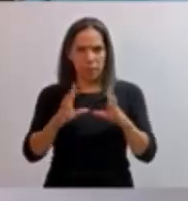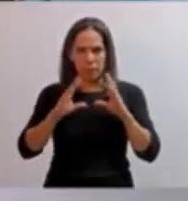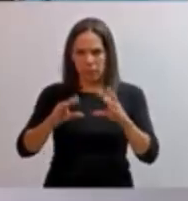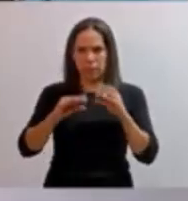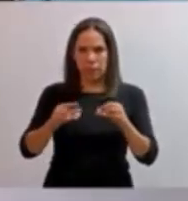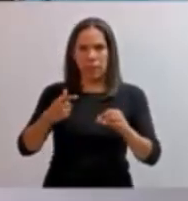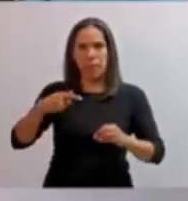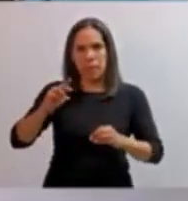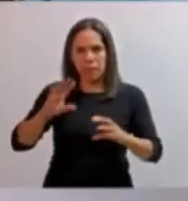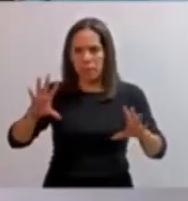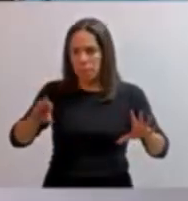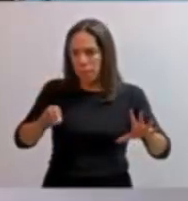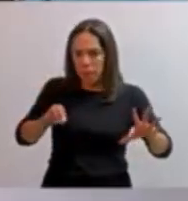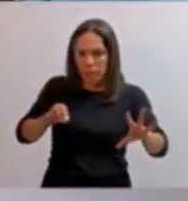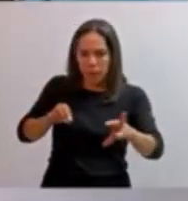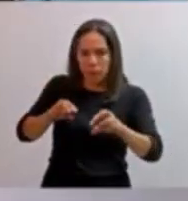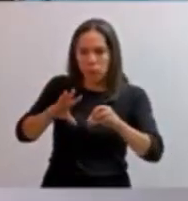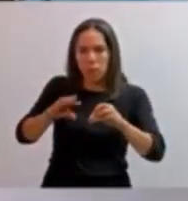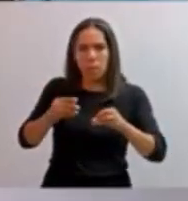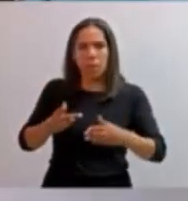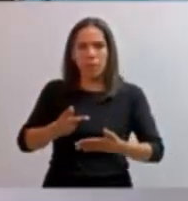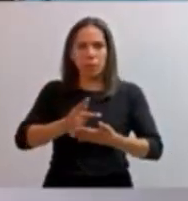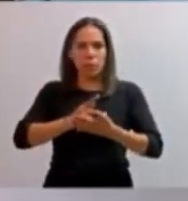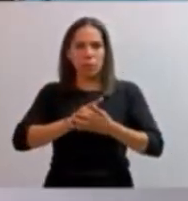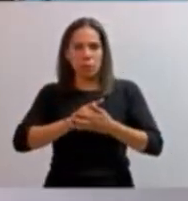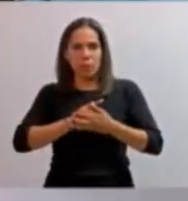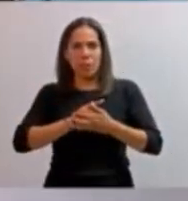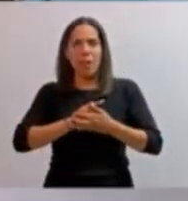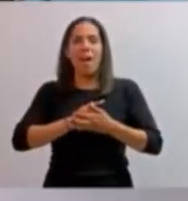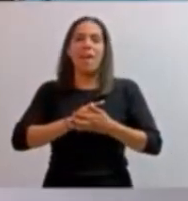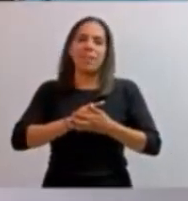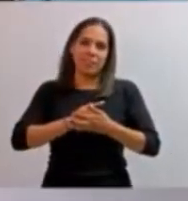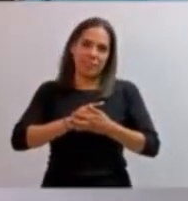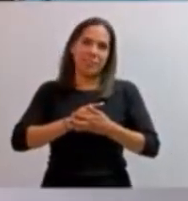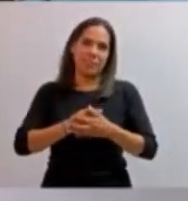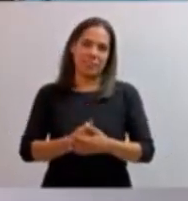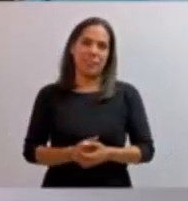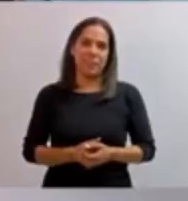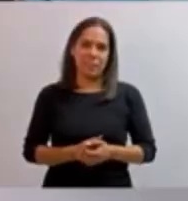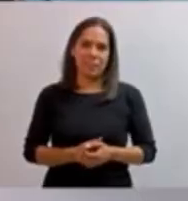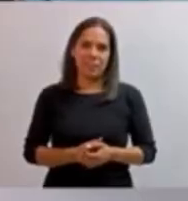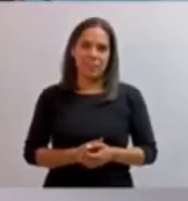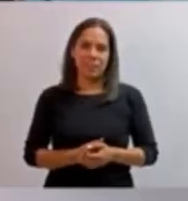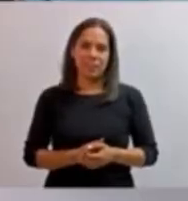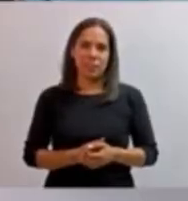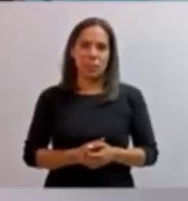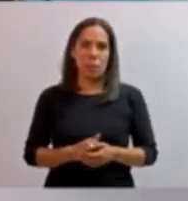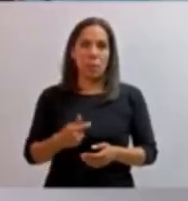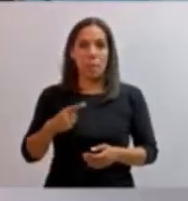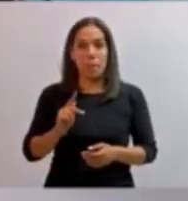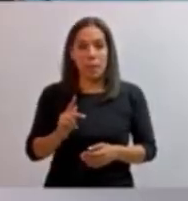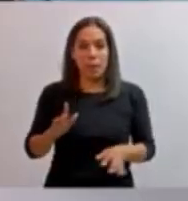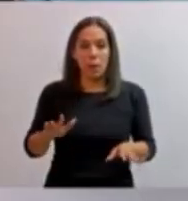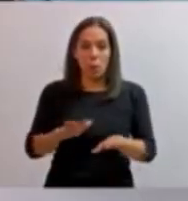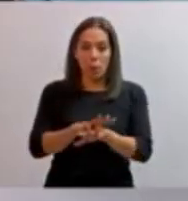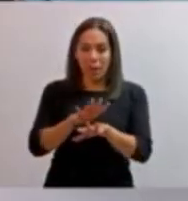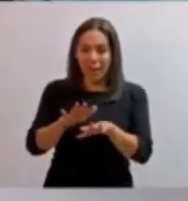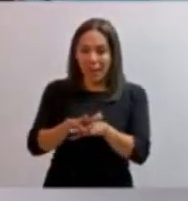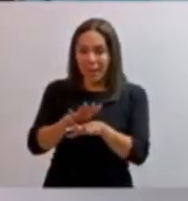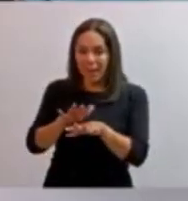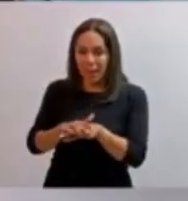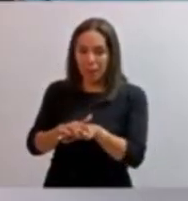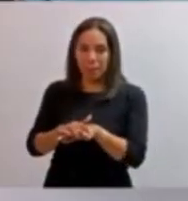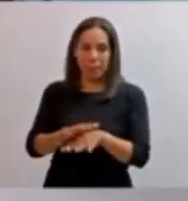hecho construyendo. Pues bien, con estas reflexiones pues daríamos